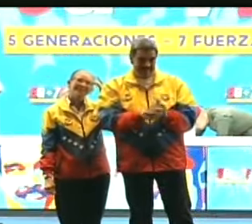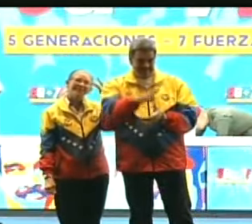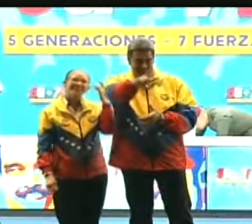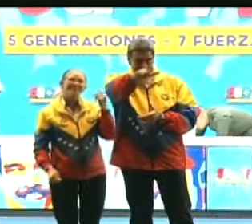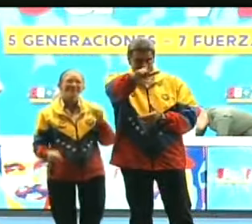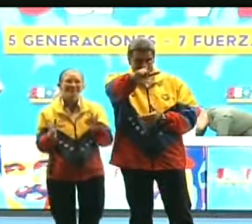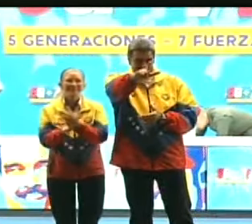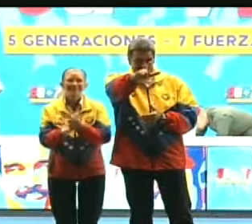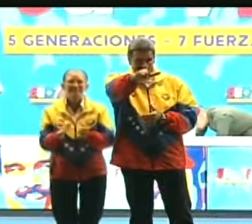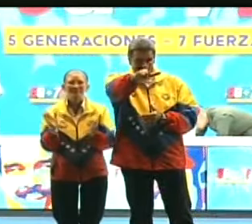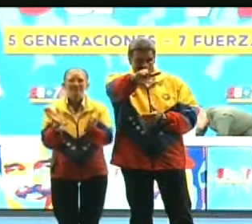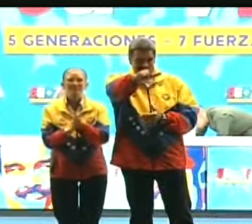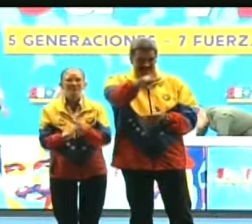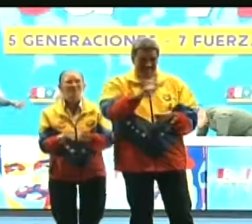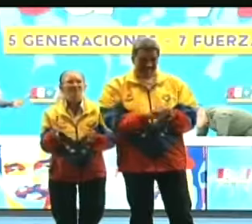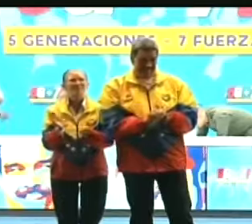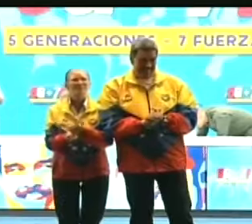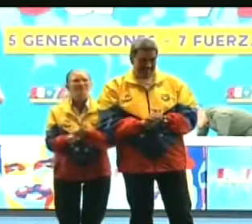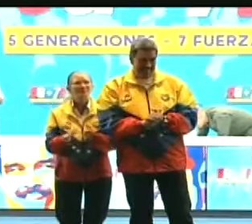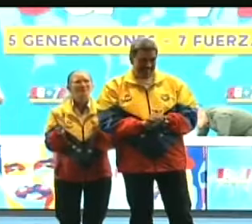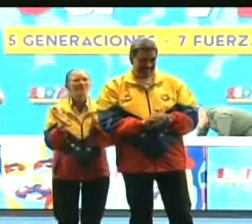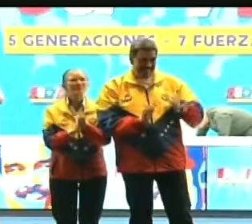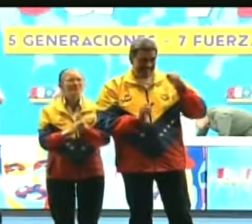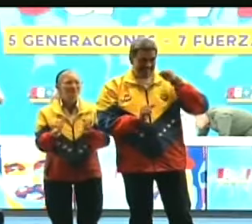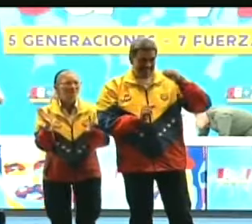Vámonos, pues, las palmas arriba.